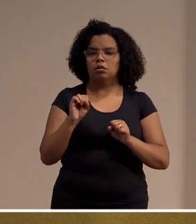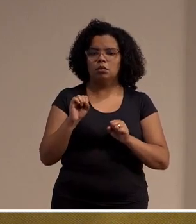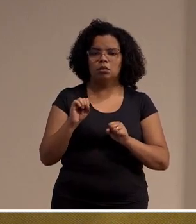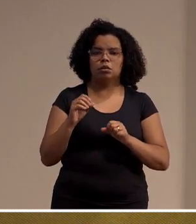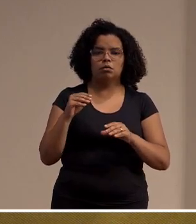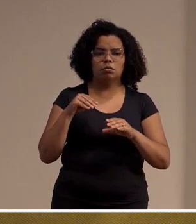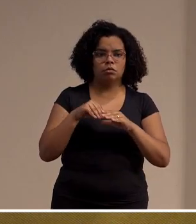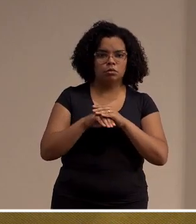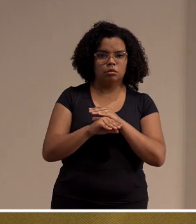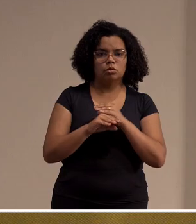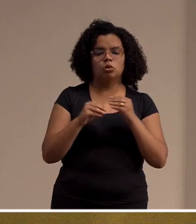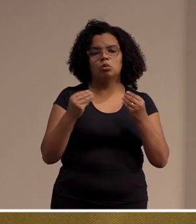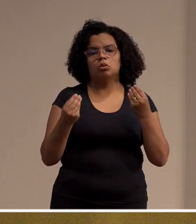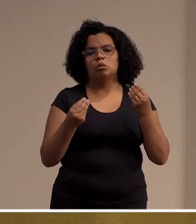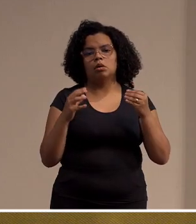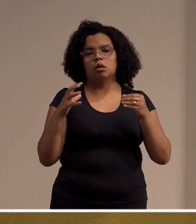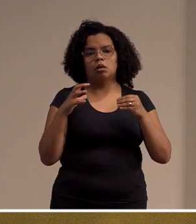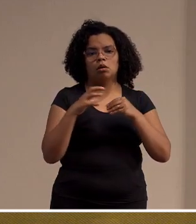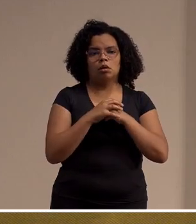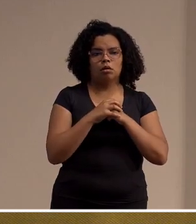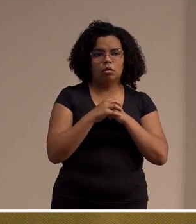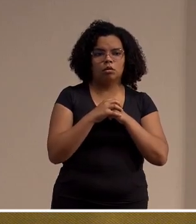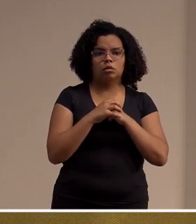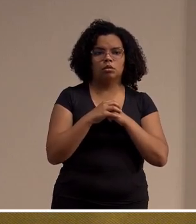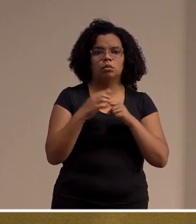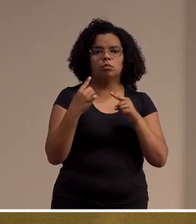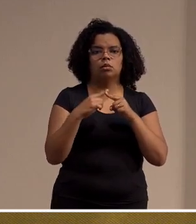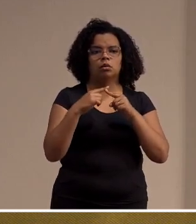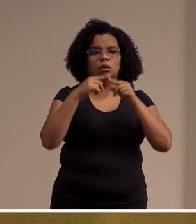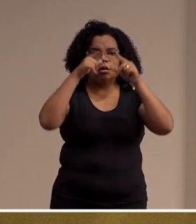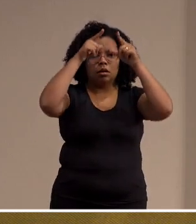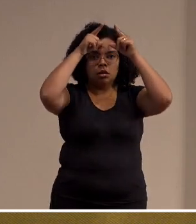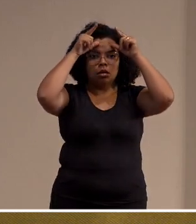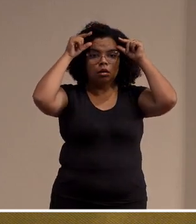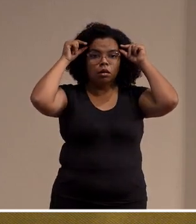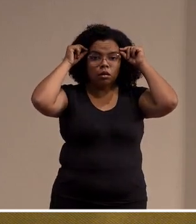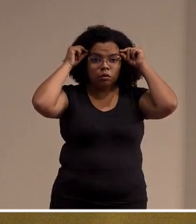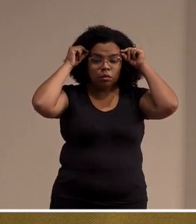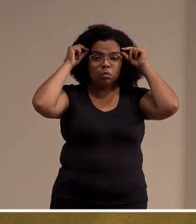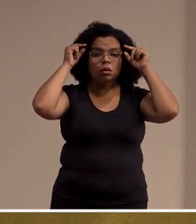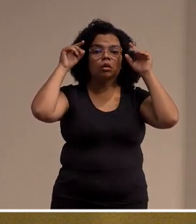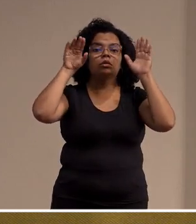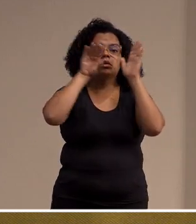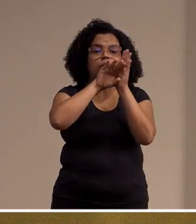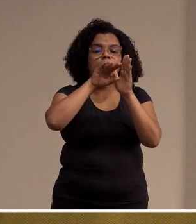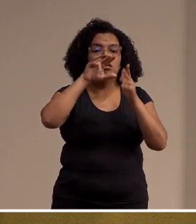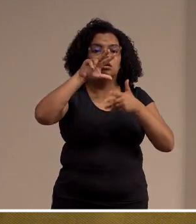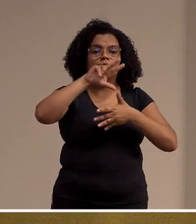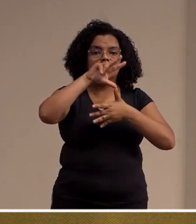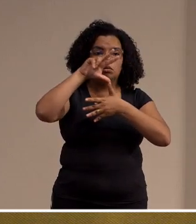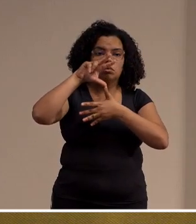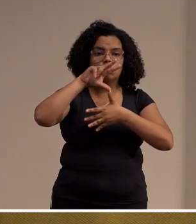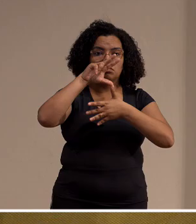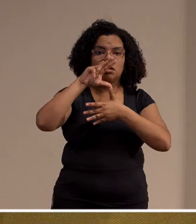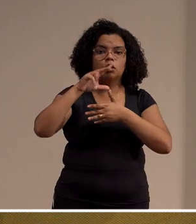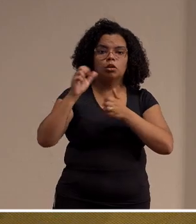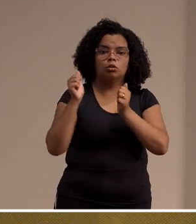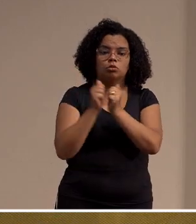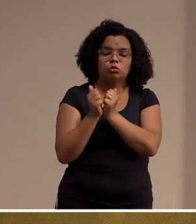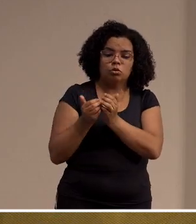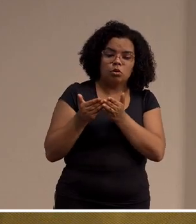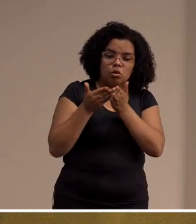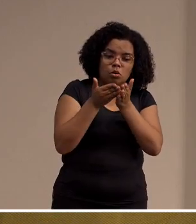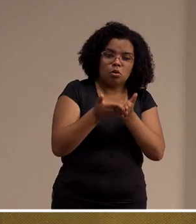como colonización, porque las enfermedades llegaron a América con los barcos esclavistas, los